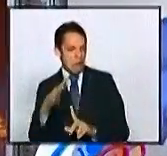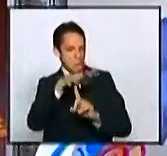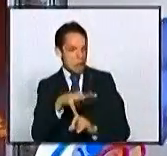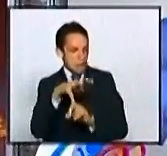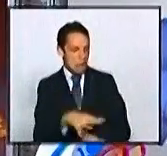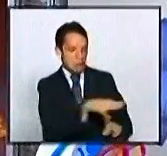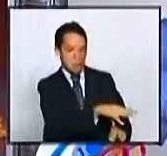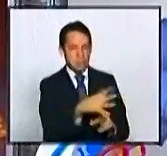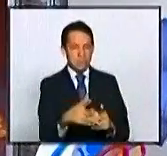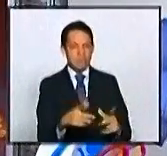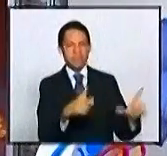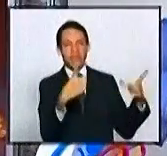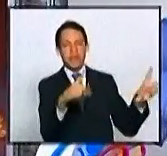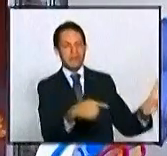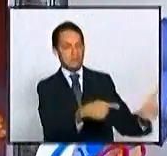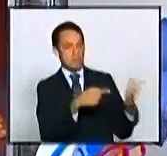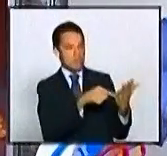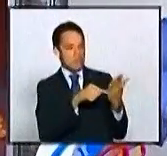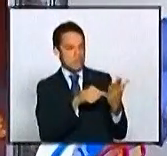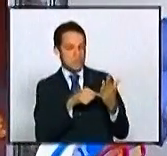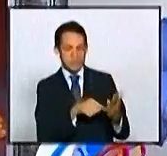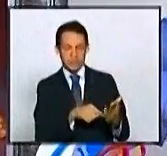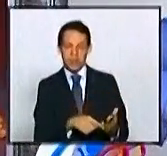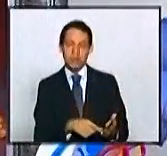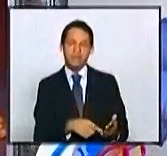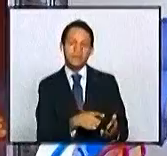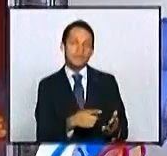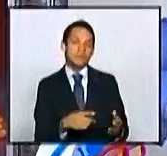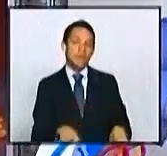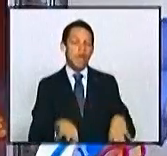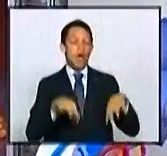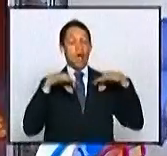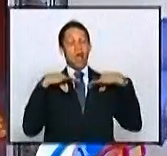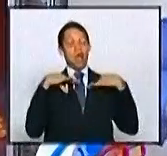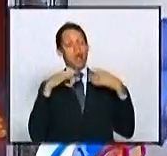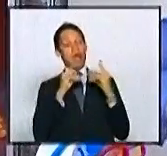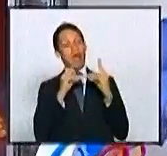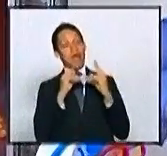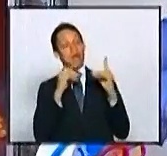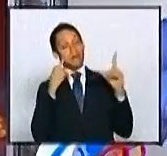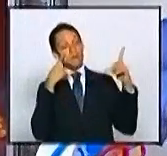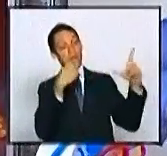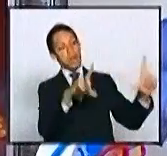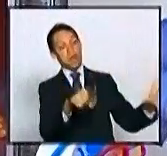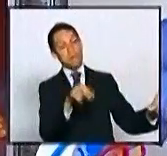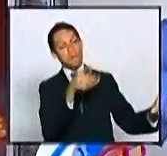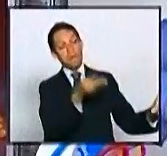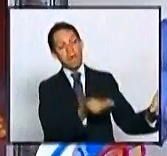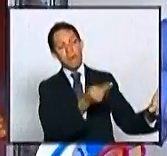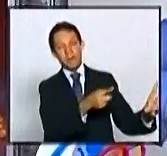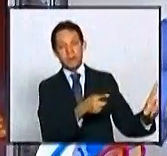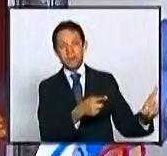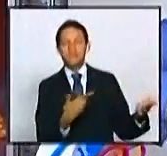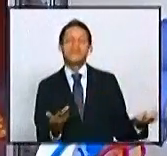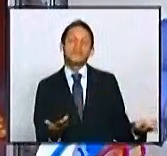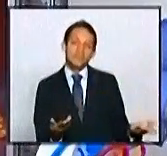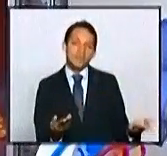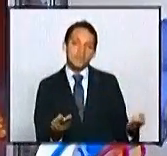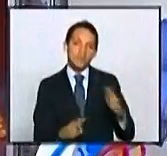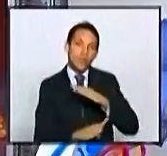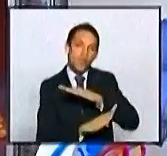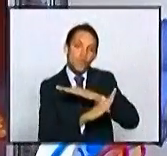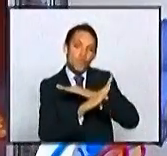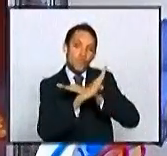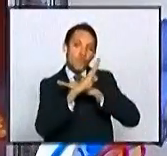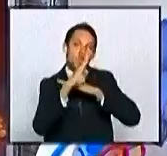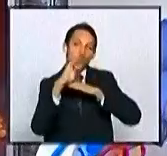la otra persona. Y entonces, nosotros vivimos es en el sitio del trabajo. Hablemos un poco de